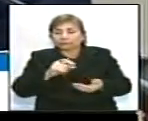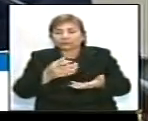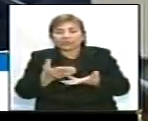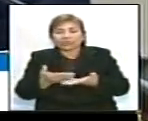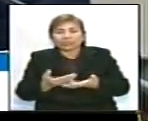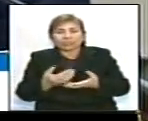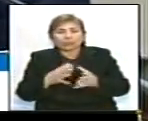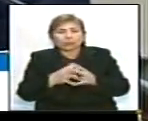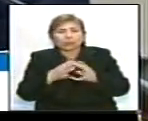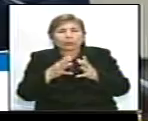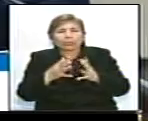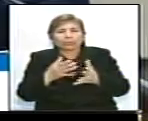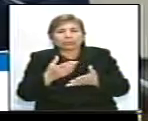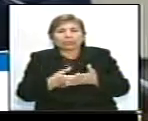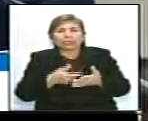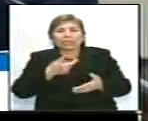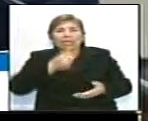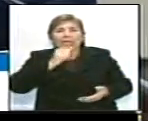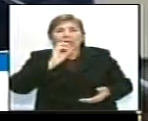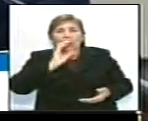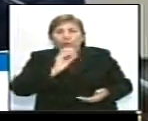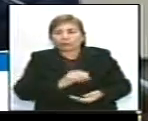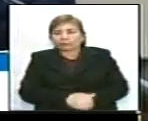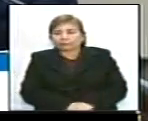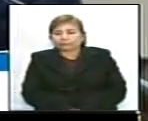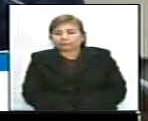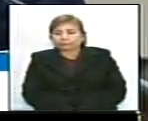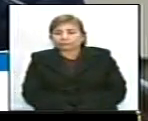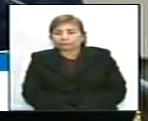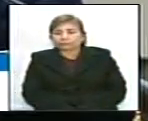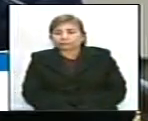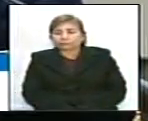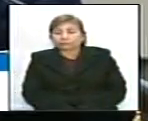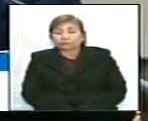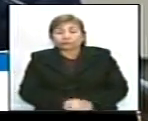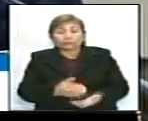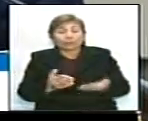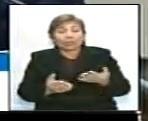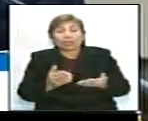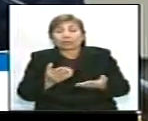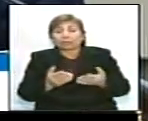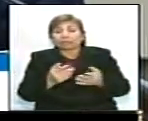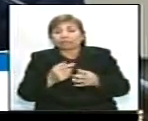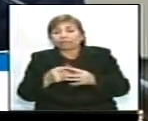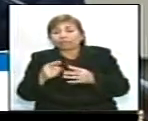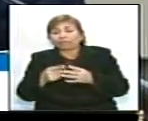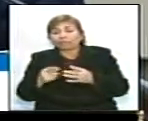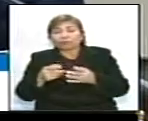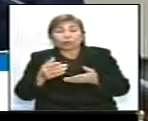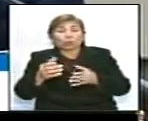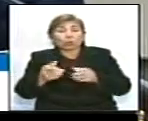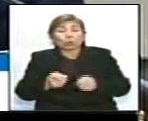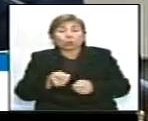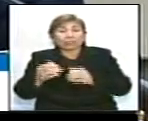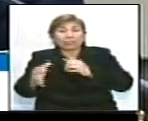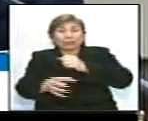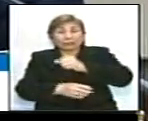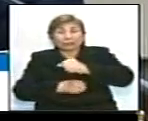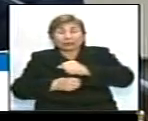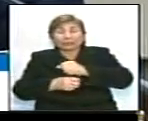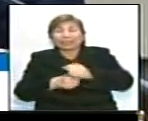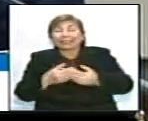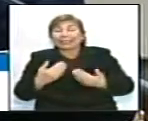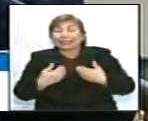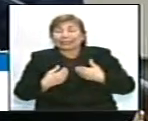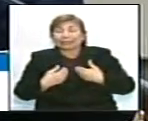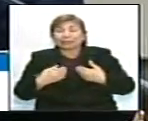gran cantidad de agua, ¿no? Siguiente. Hay una serie de cultivos que hemos analizado que